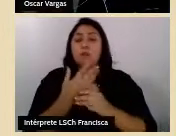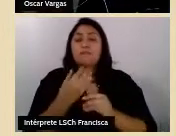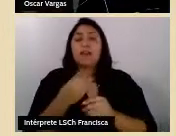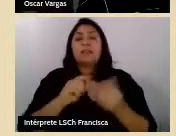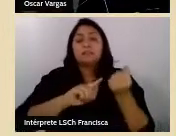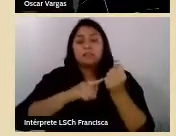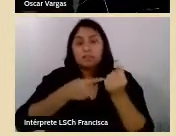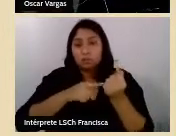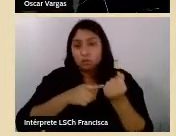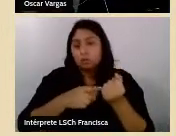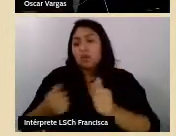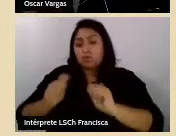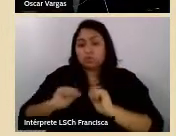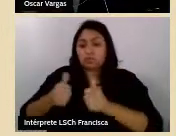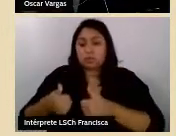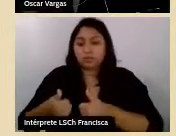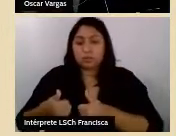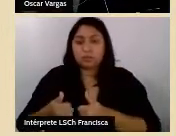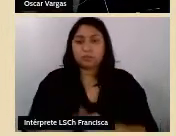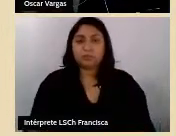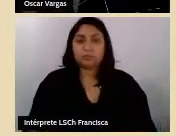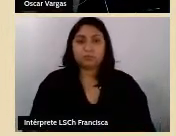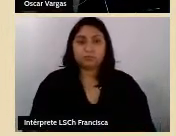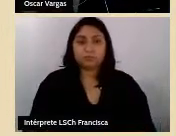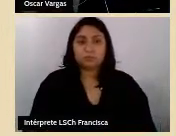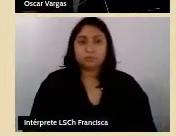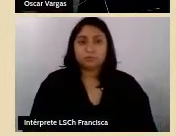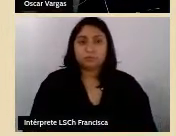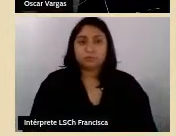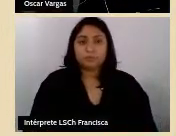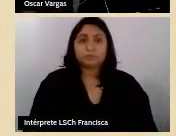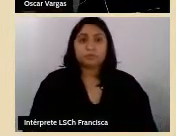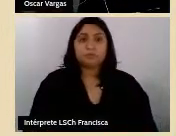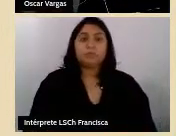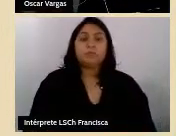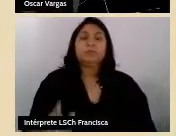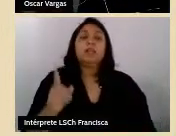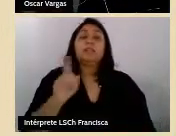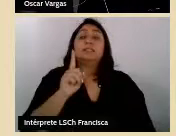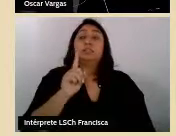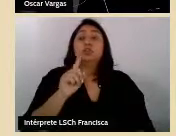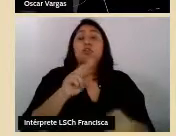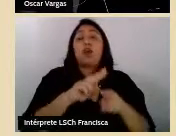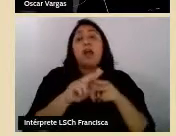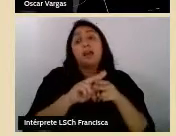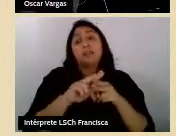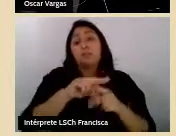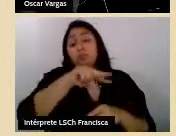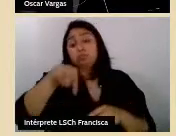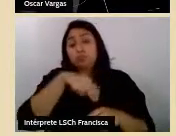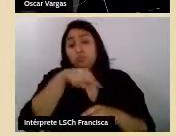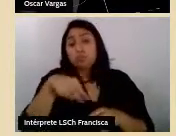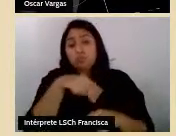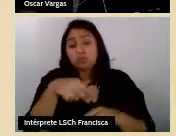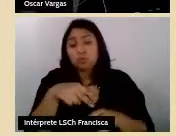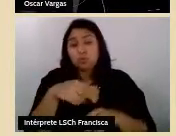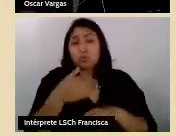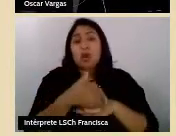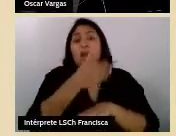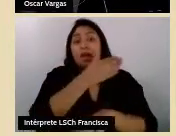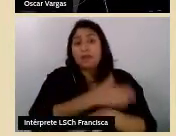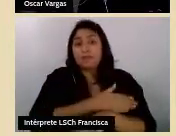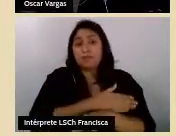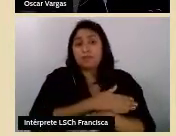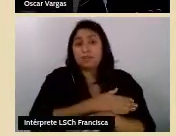desafío. Es decir, si no lo hacían o hacíamos con tanta frecuencia antes,